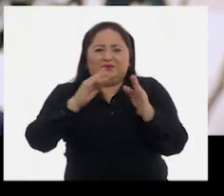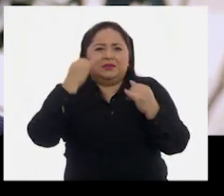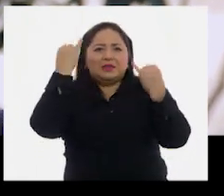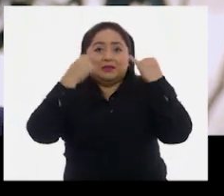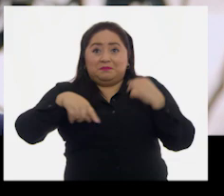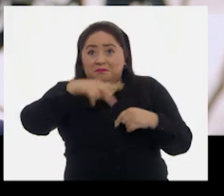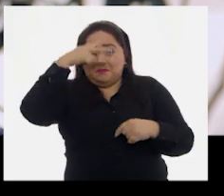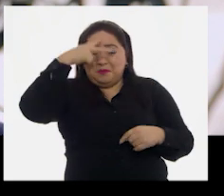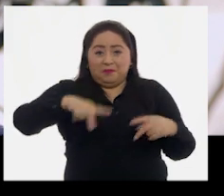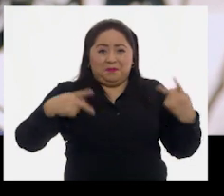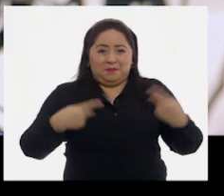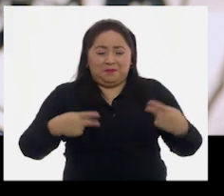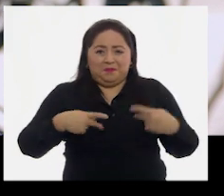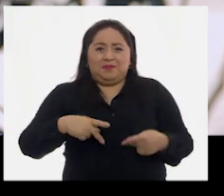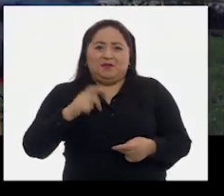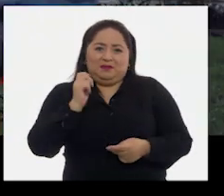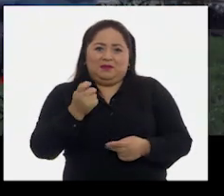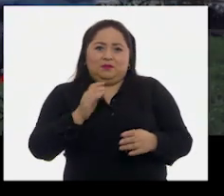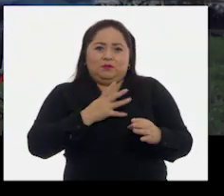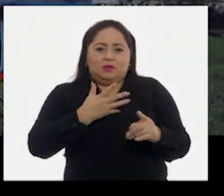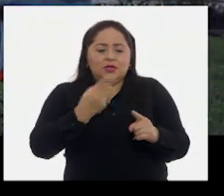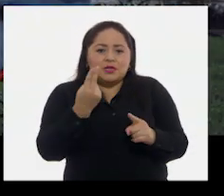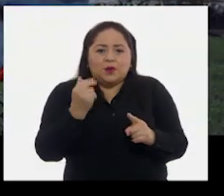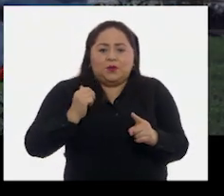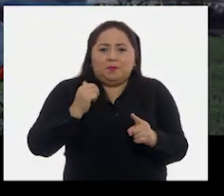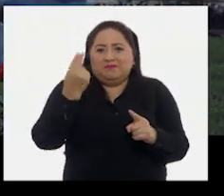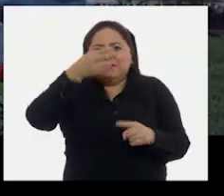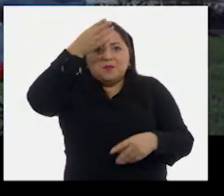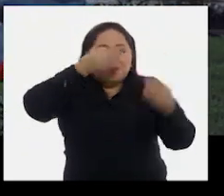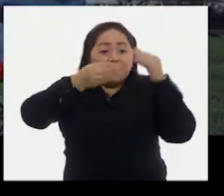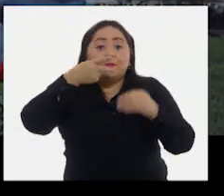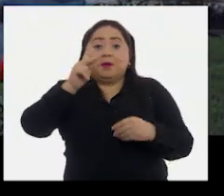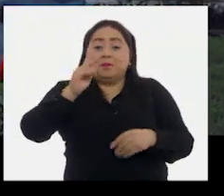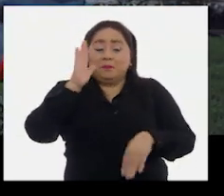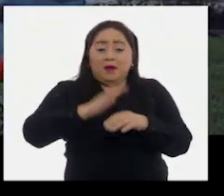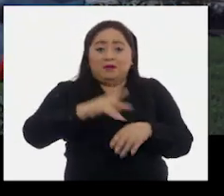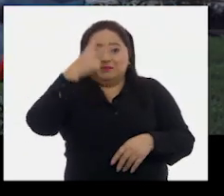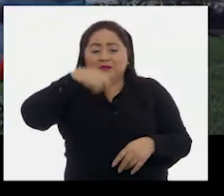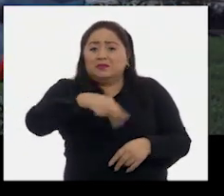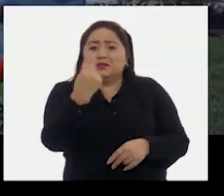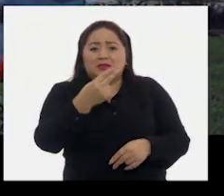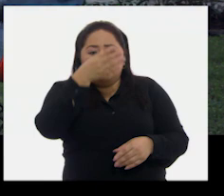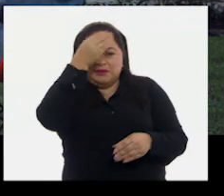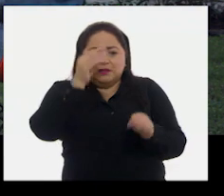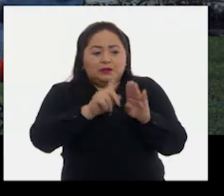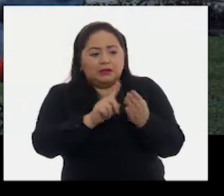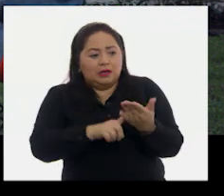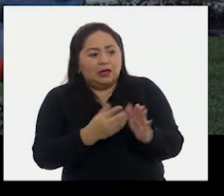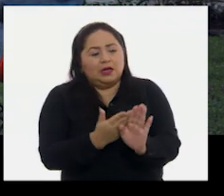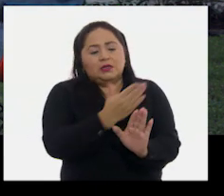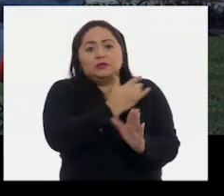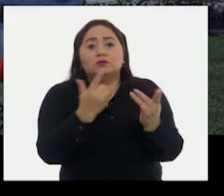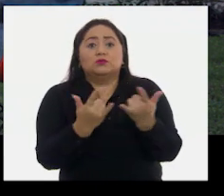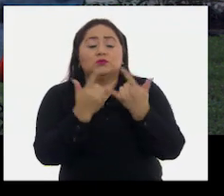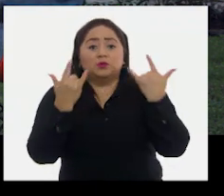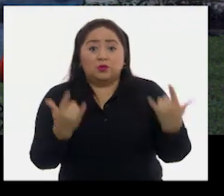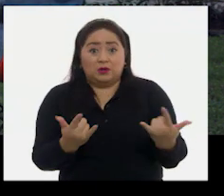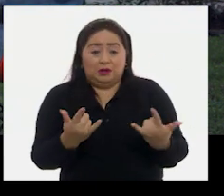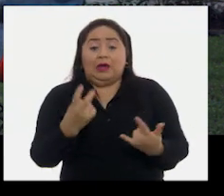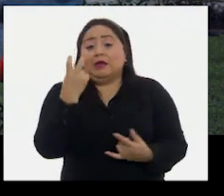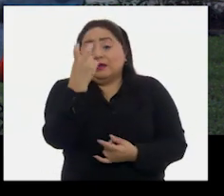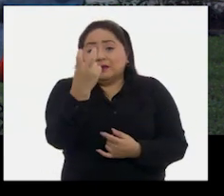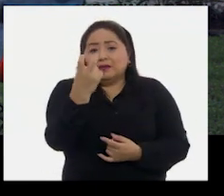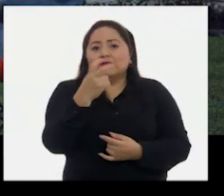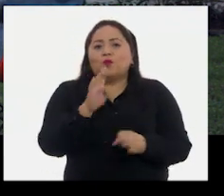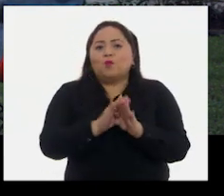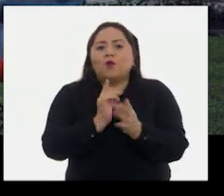que los mexicanos tienen que leer a los clásicos, pero sobre todo que los mexicanos tienen que aprender su historia. Y es ahí a donde